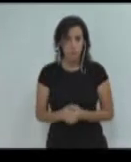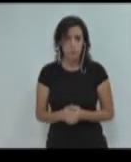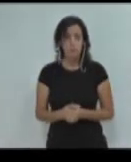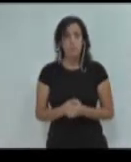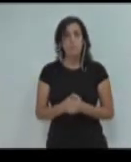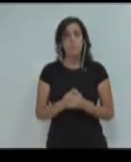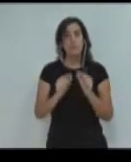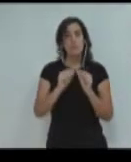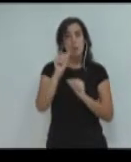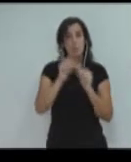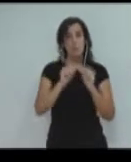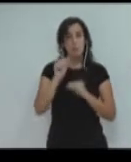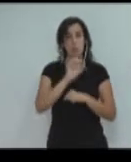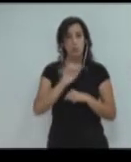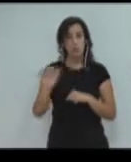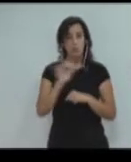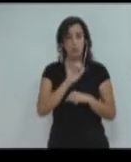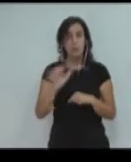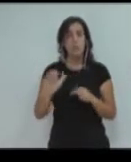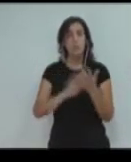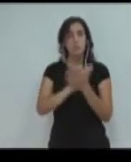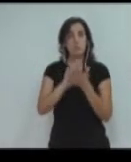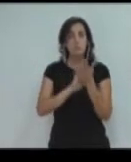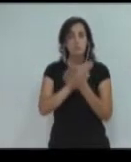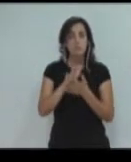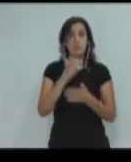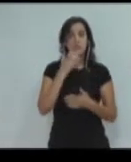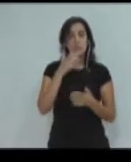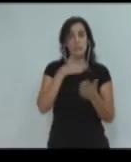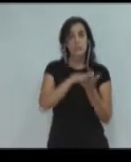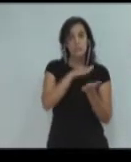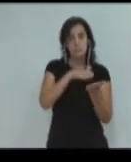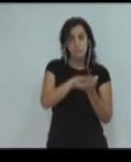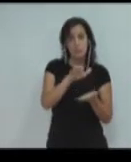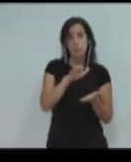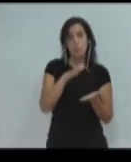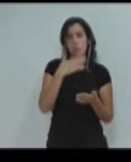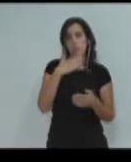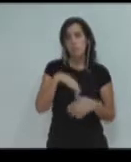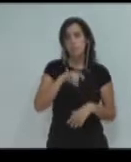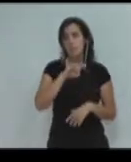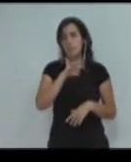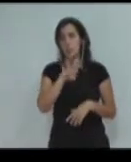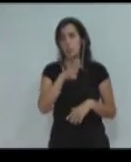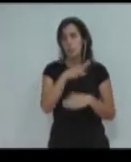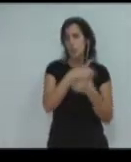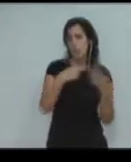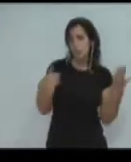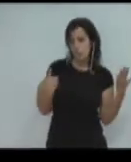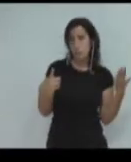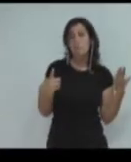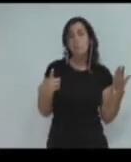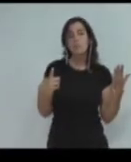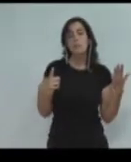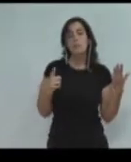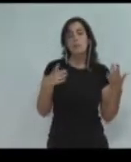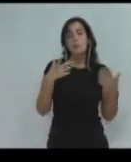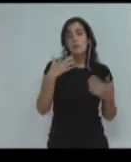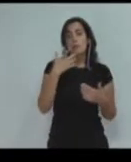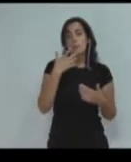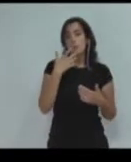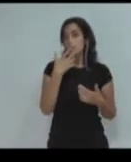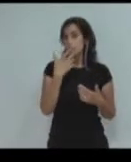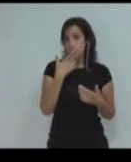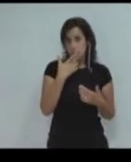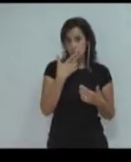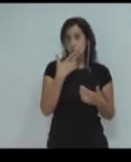cuanto a tamaños de letra, hablabais que si es letra impreso, pues en torno a 14-16, y bueno, y si no